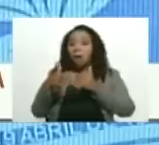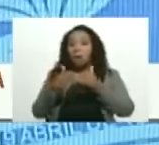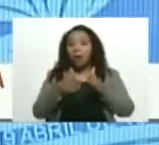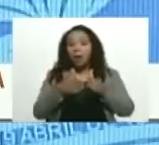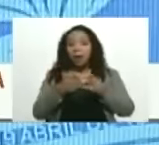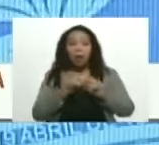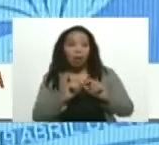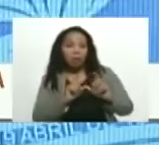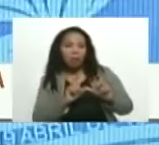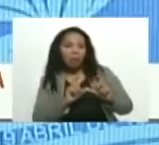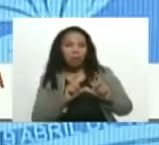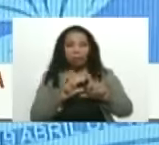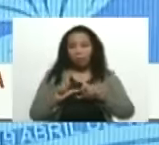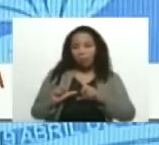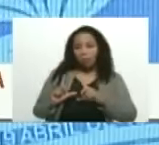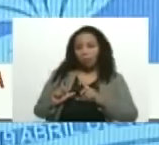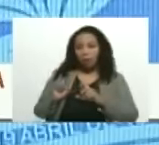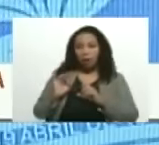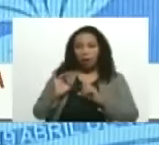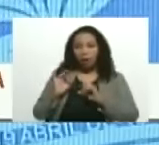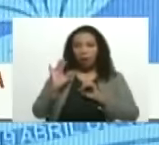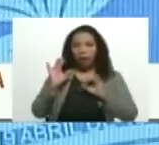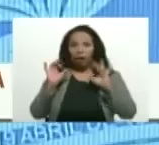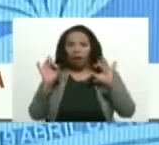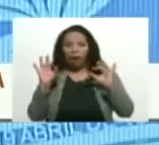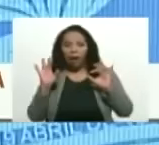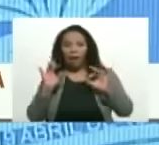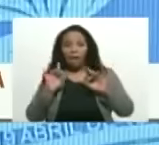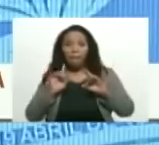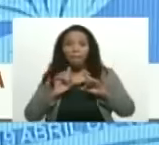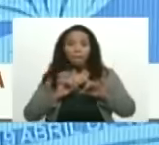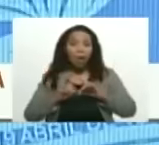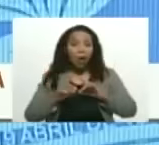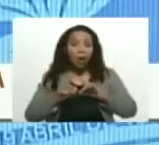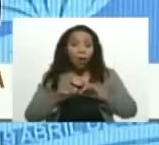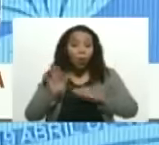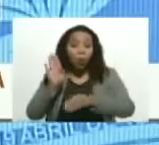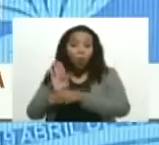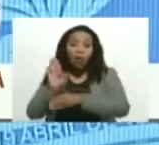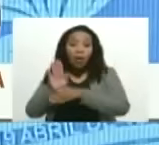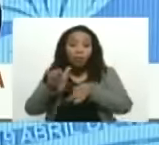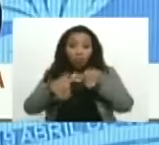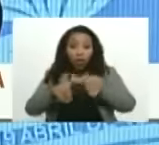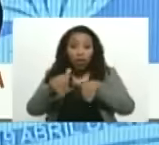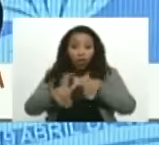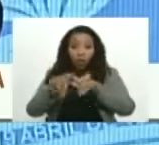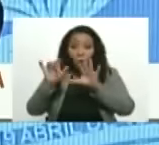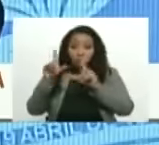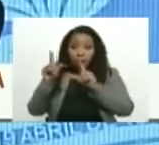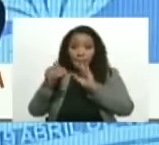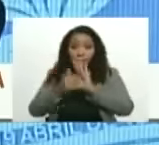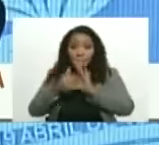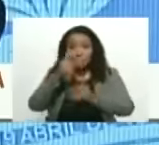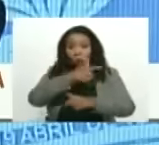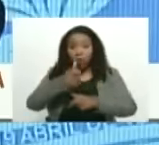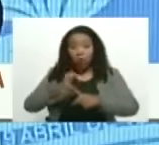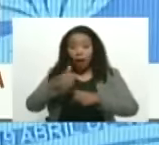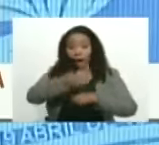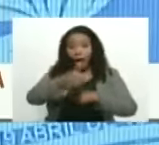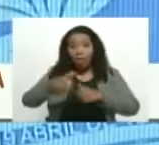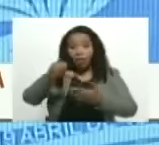foto y poder montar la farsa. Pero garantizarle el voto a esas 11.000 personas por cada centro de